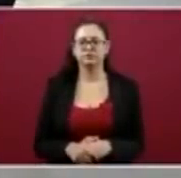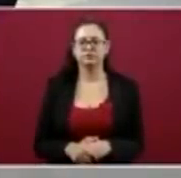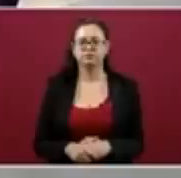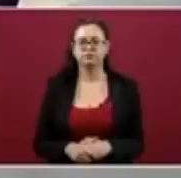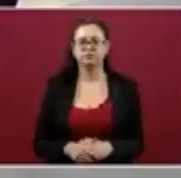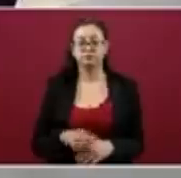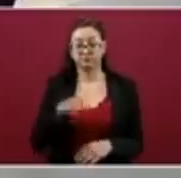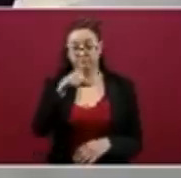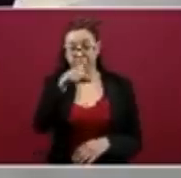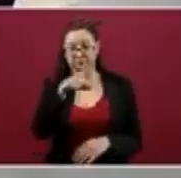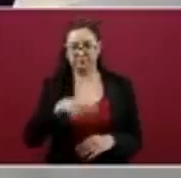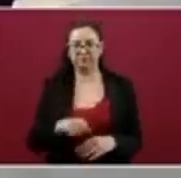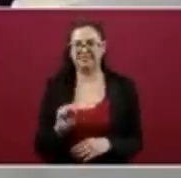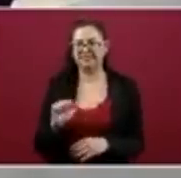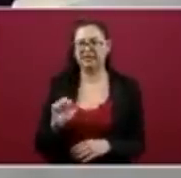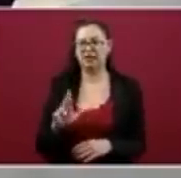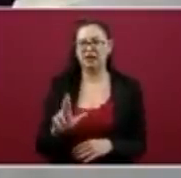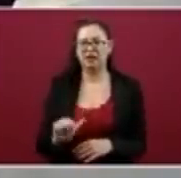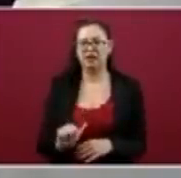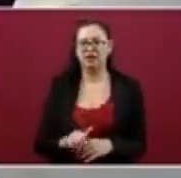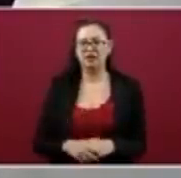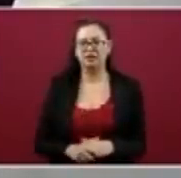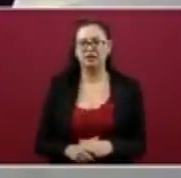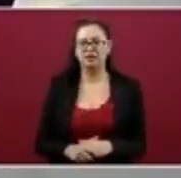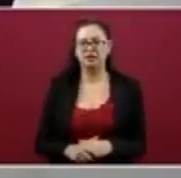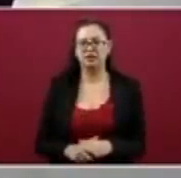A ver, Sara, es que estoy